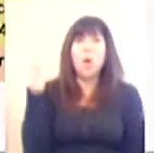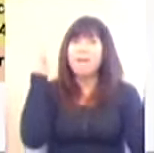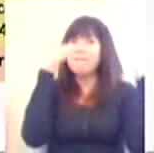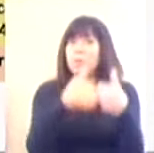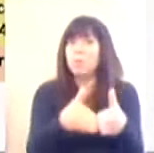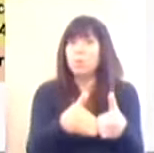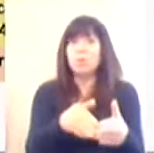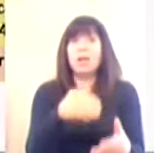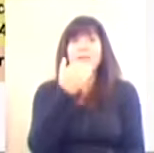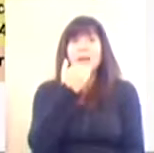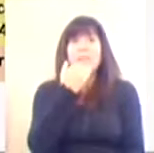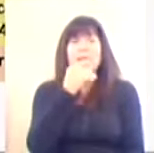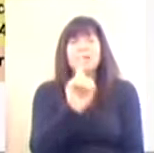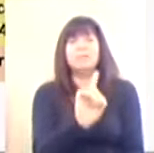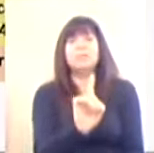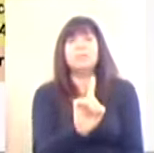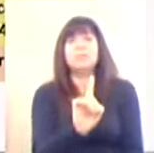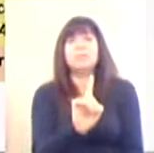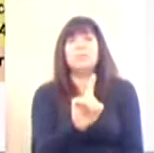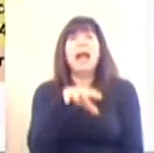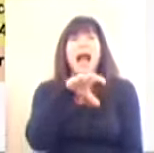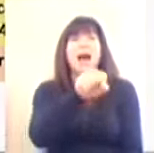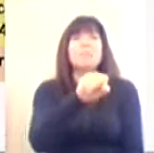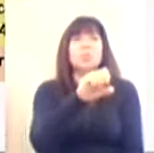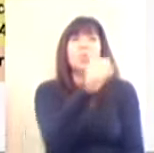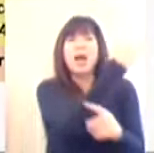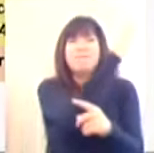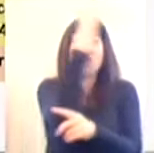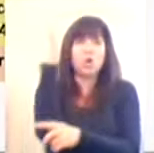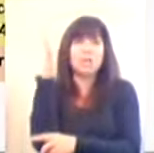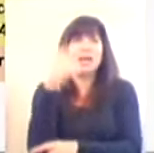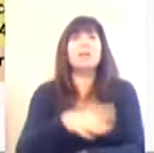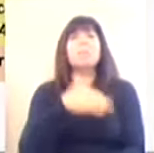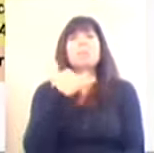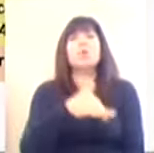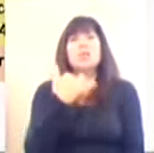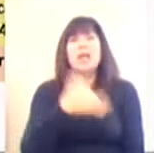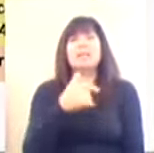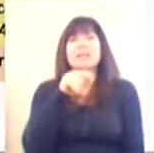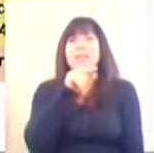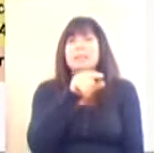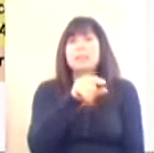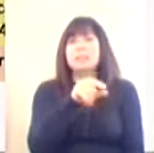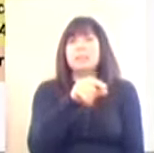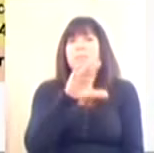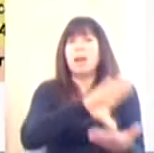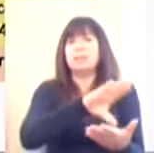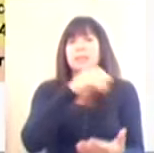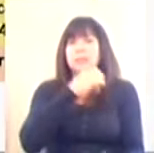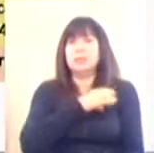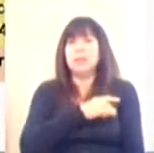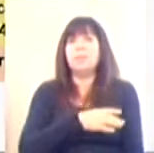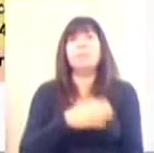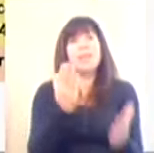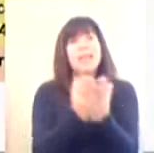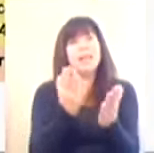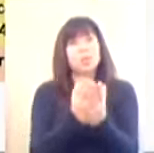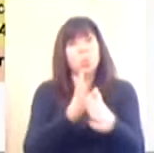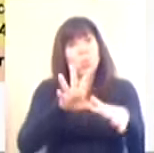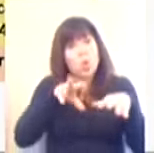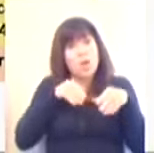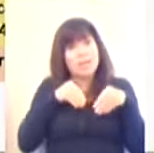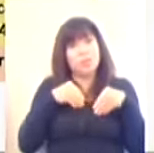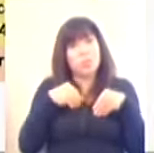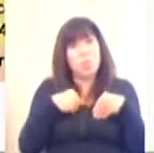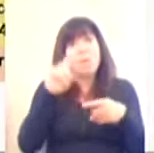que al mismo tiempo mantener nuestra capacidad de captura forestal, que es uno de los grandes activos de nuestro país, que no es parte del estudio. Y el estudio asume,